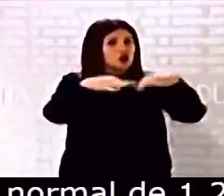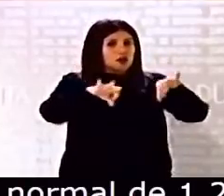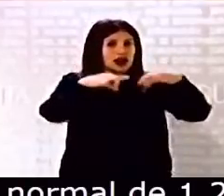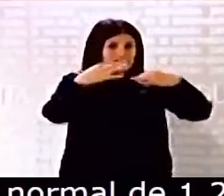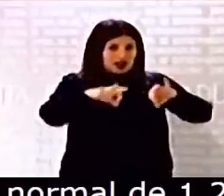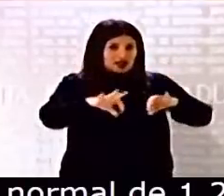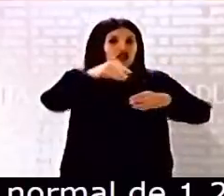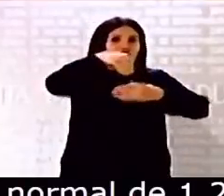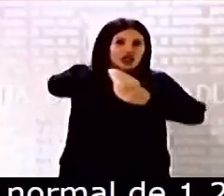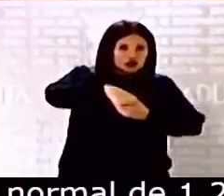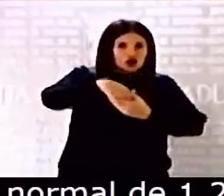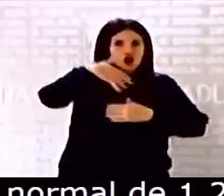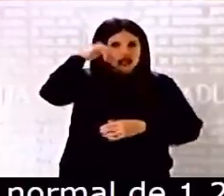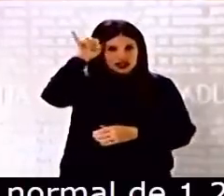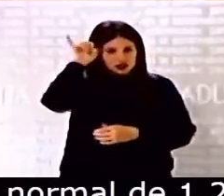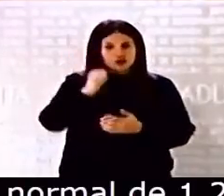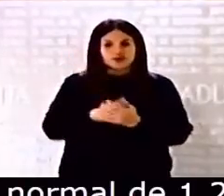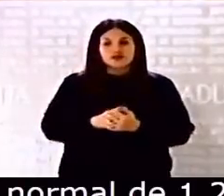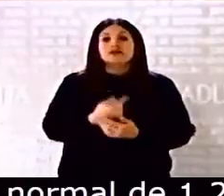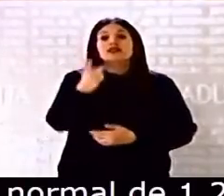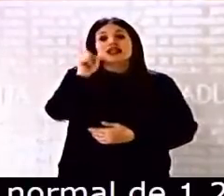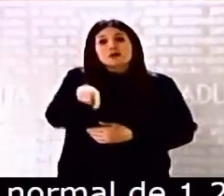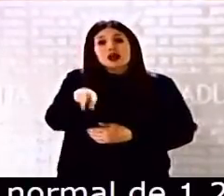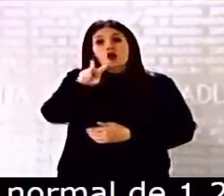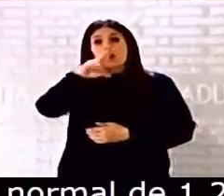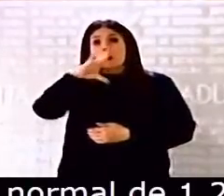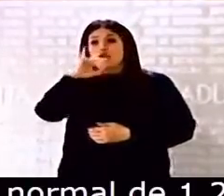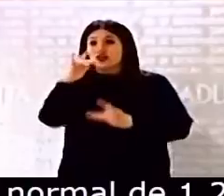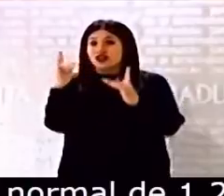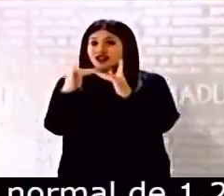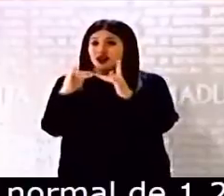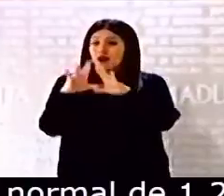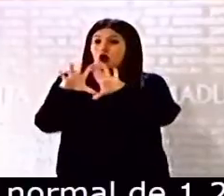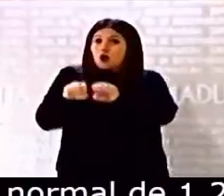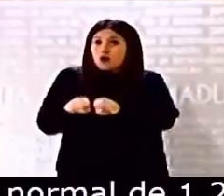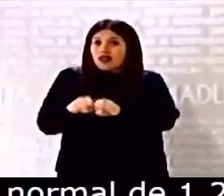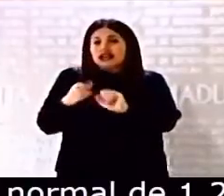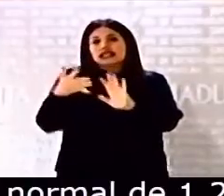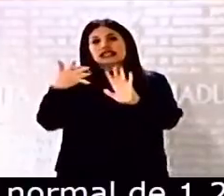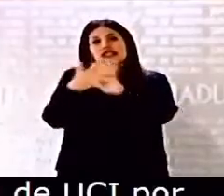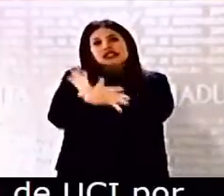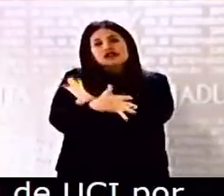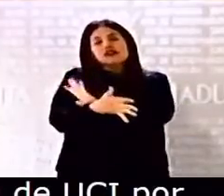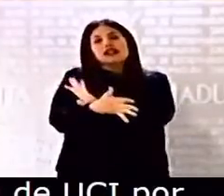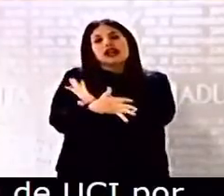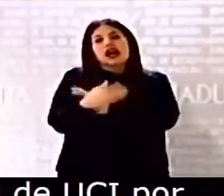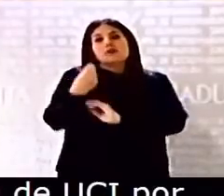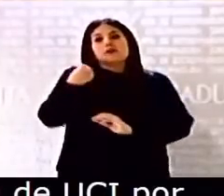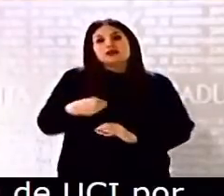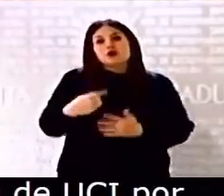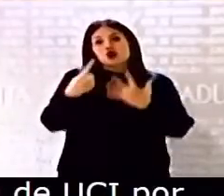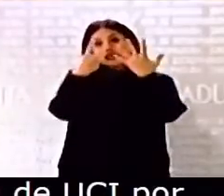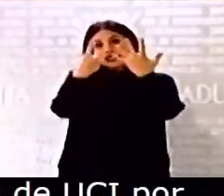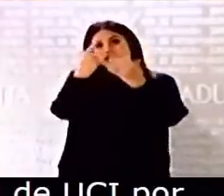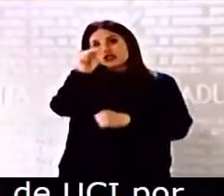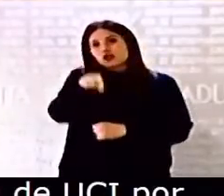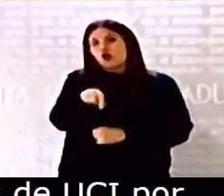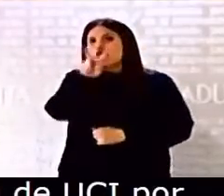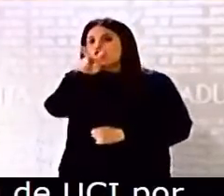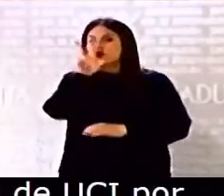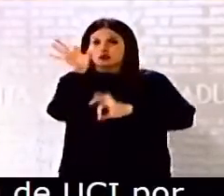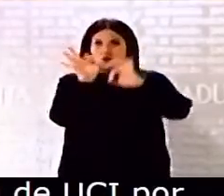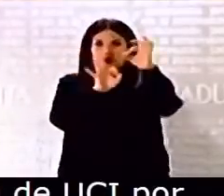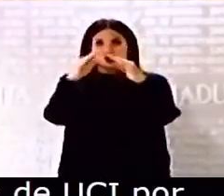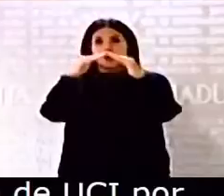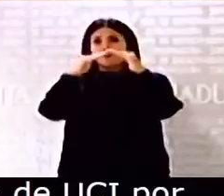niveles de riesgo, y la ocupación de UCI estará por debajo del 6,2%, con lo